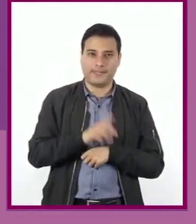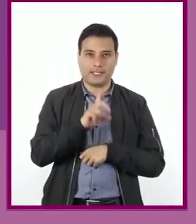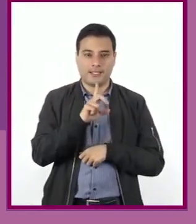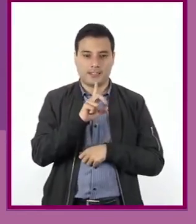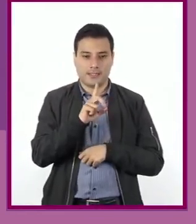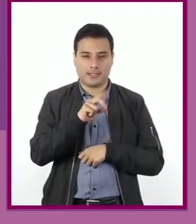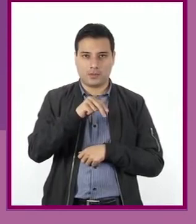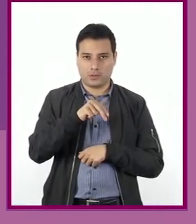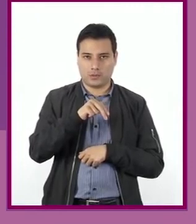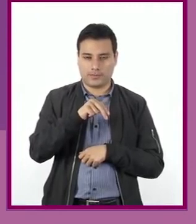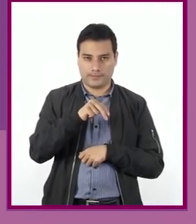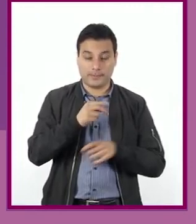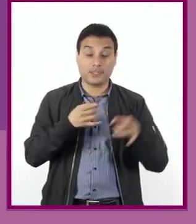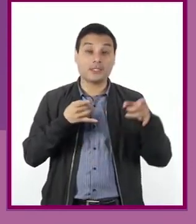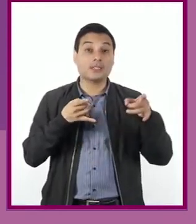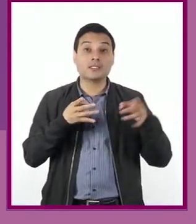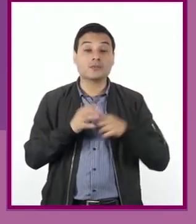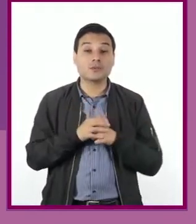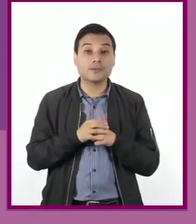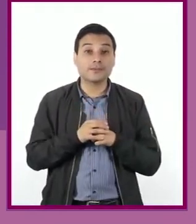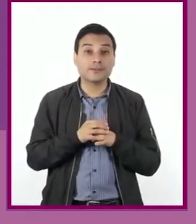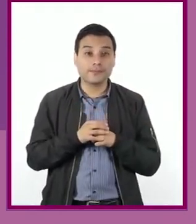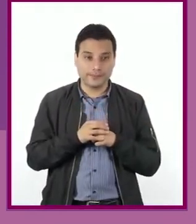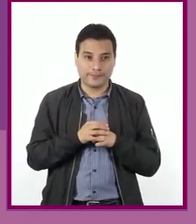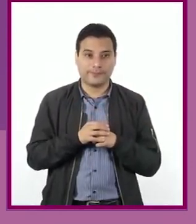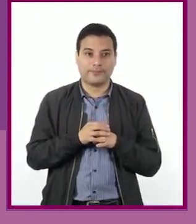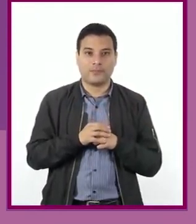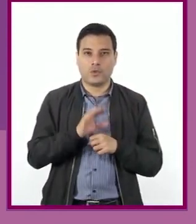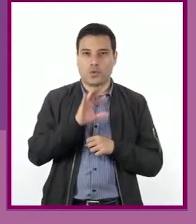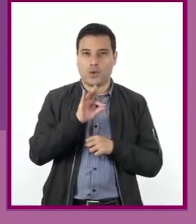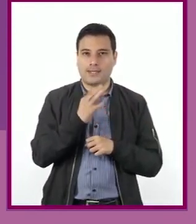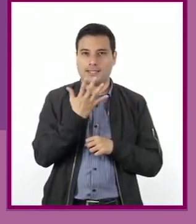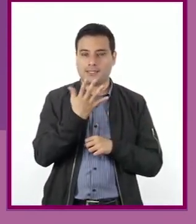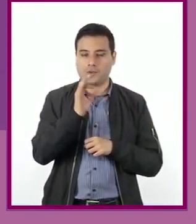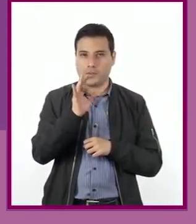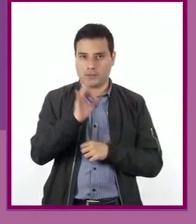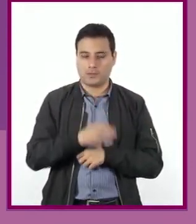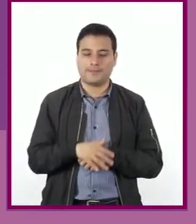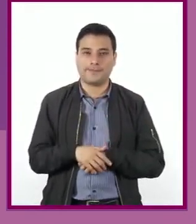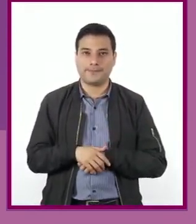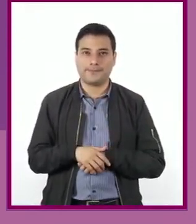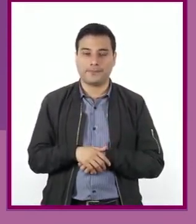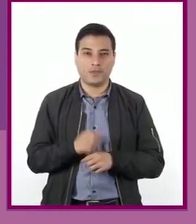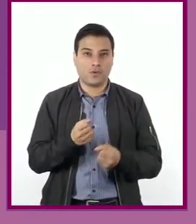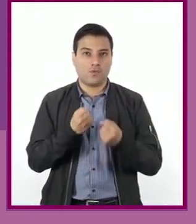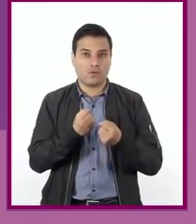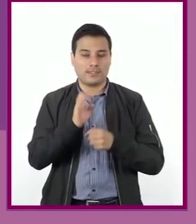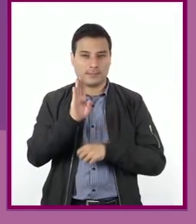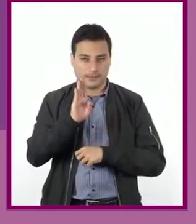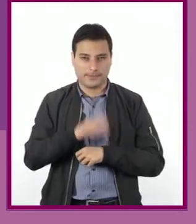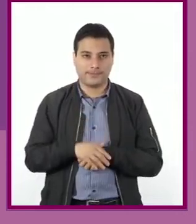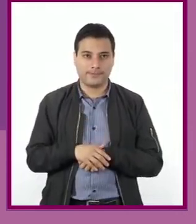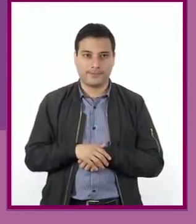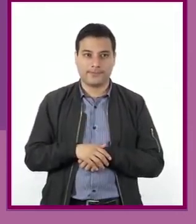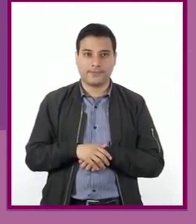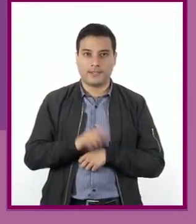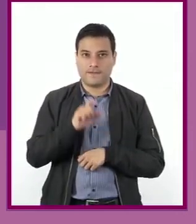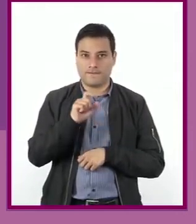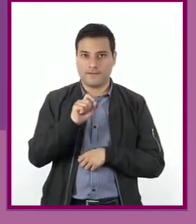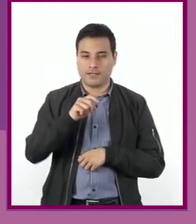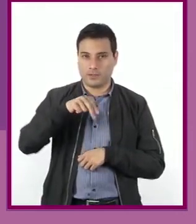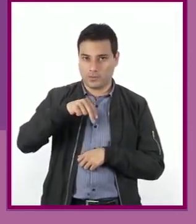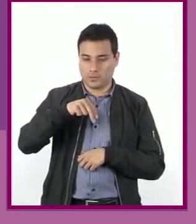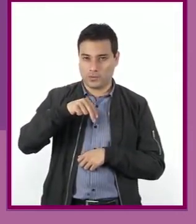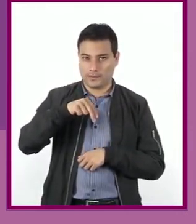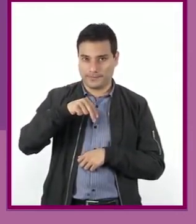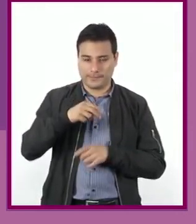newtons, con una dirección respecto a la horizontal de 45 grados. Fuerza B, de 20 newtons,